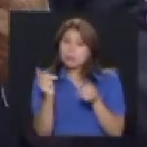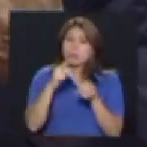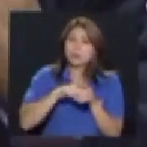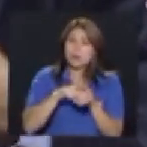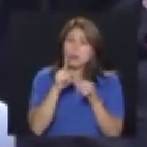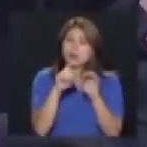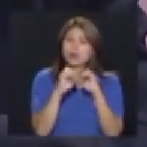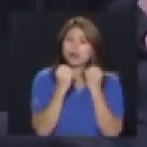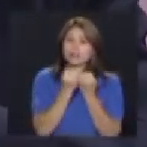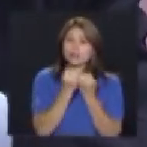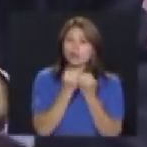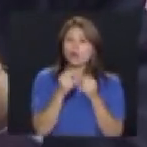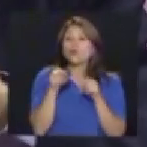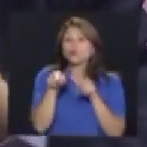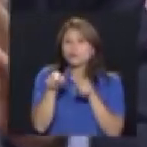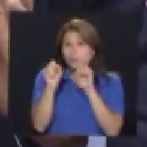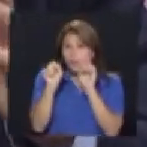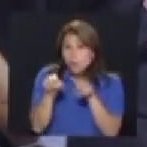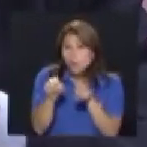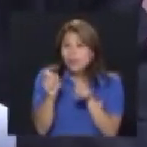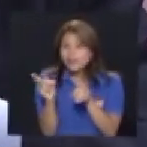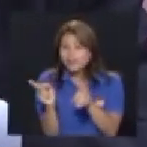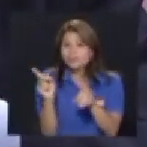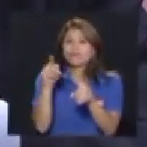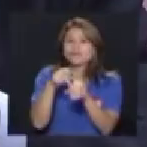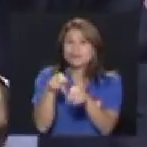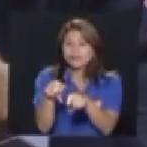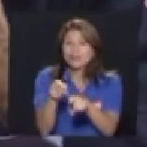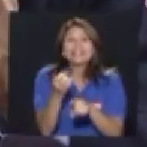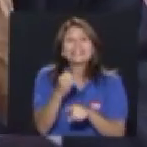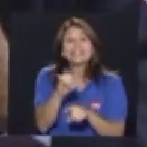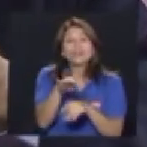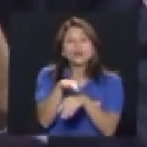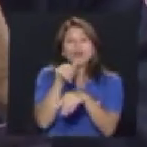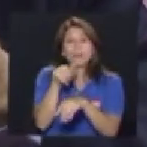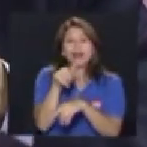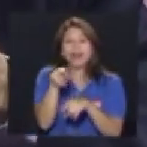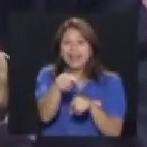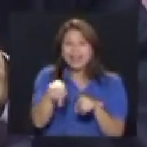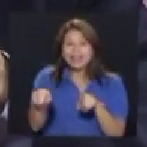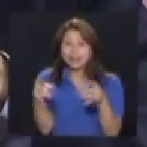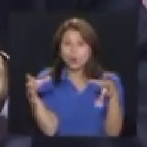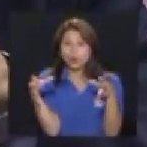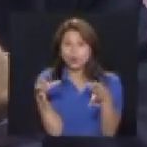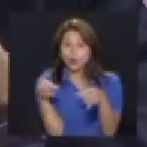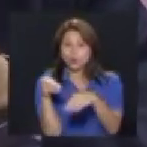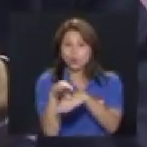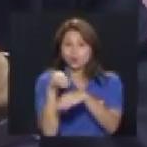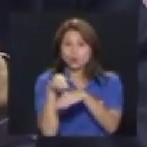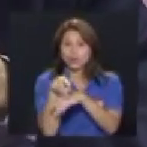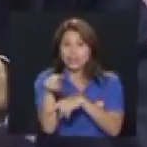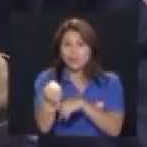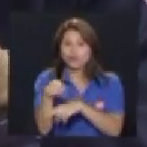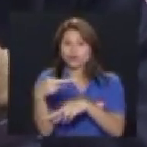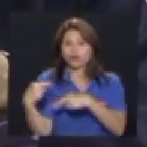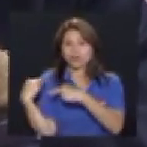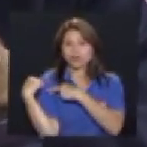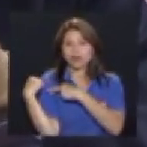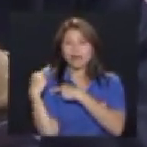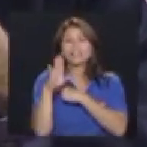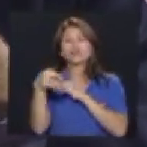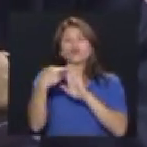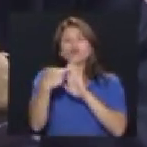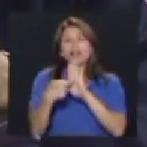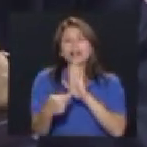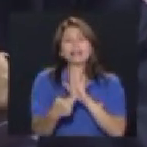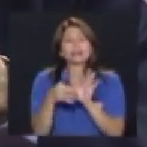consejo si lo llaman. Ellos son los responsables y sus reglas son reglas sencillísimas, en la de